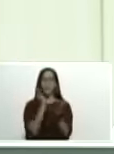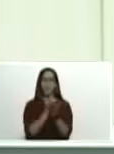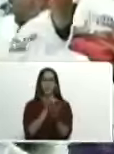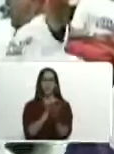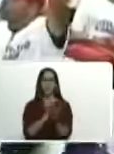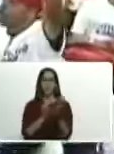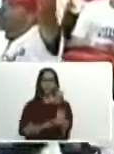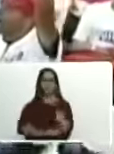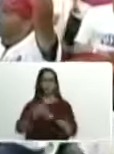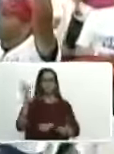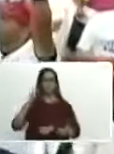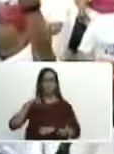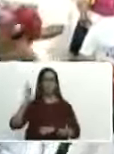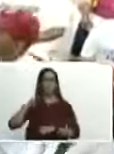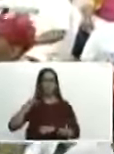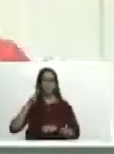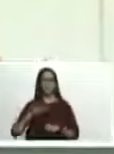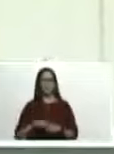siempre!